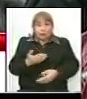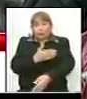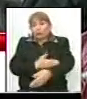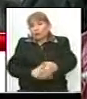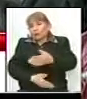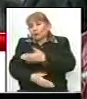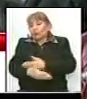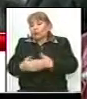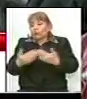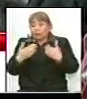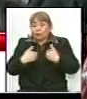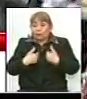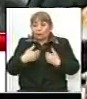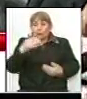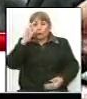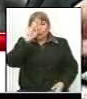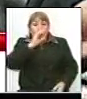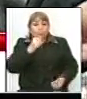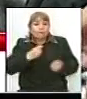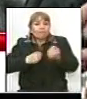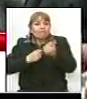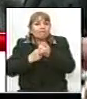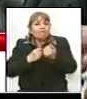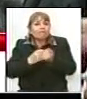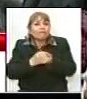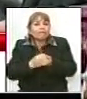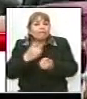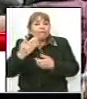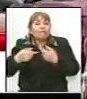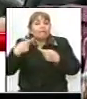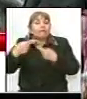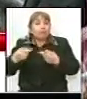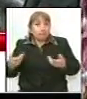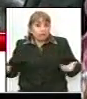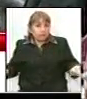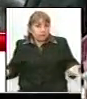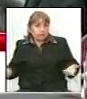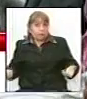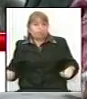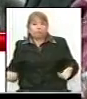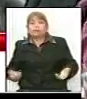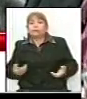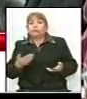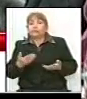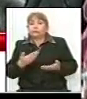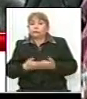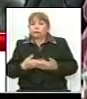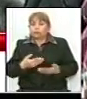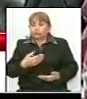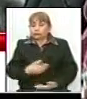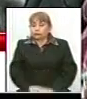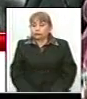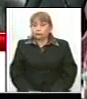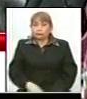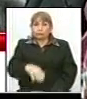discapacidad, tendríamos que buscar qué soporte van a tener cuando esto suceda. Según los datos fríos,